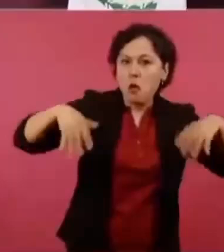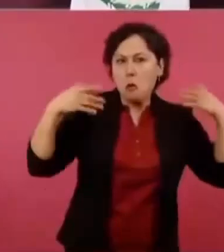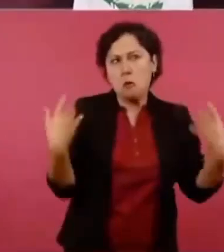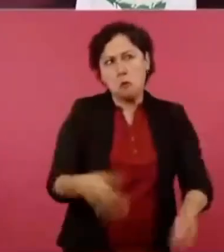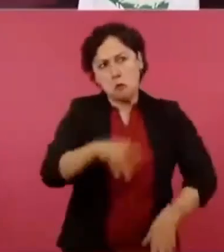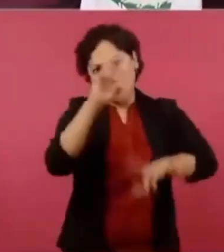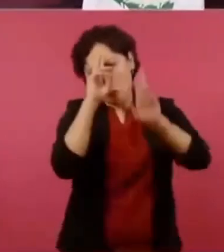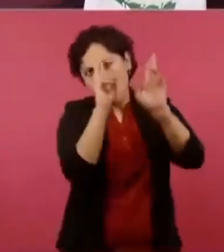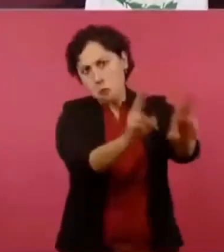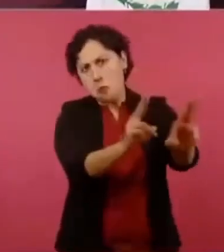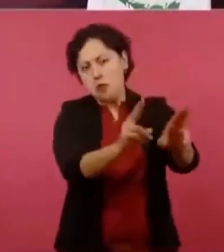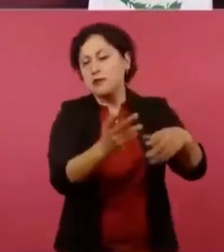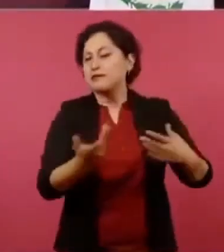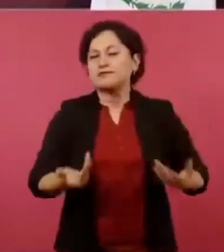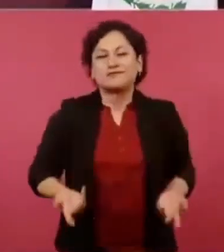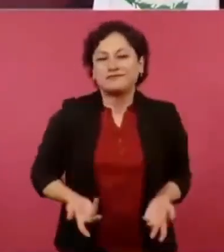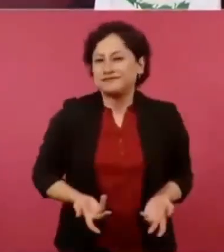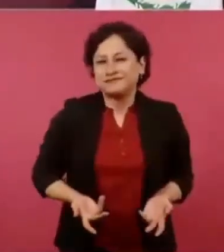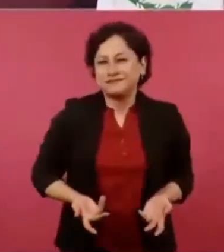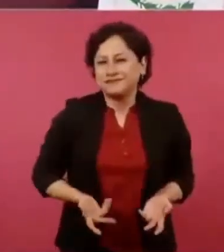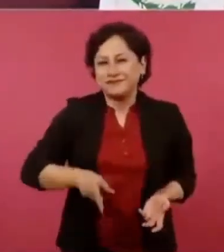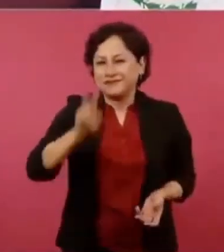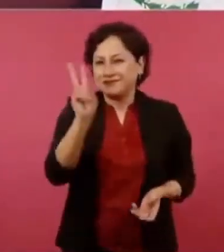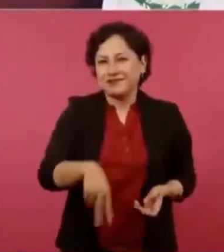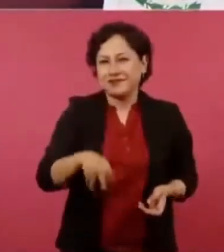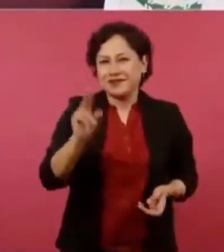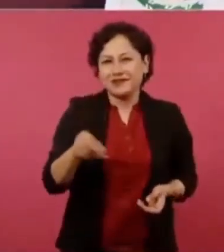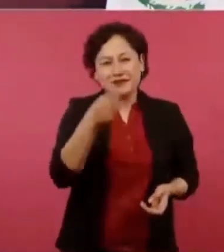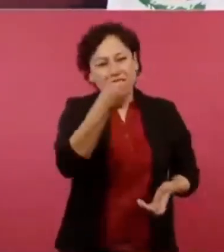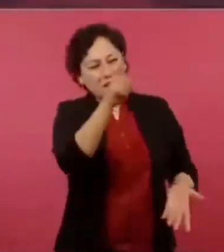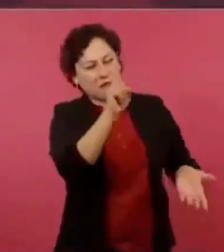ya todo es especulación financiera.